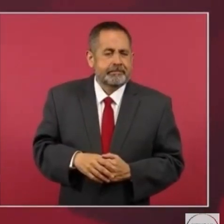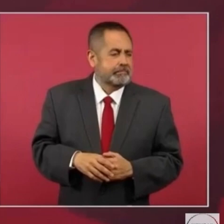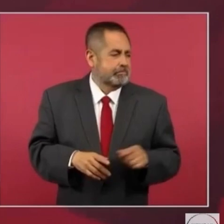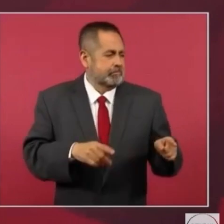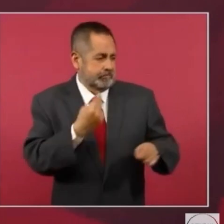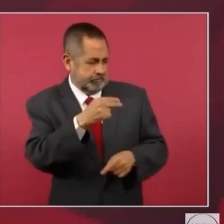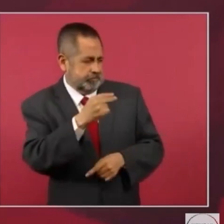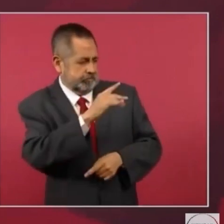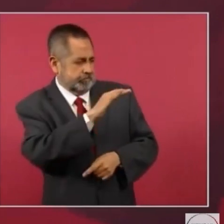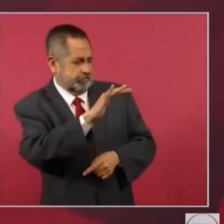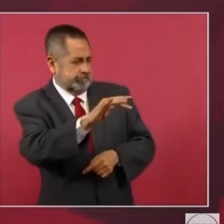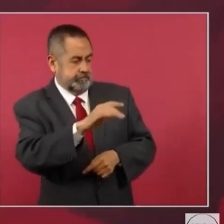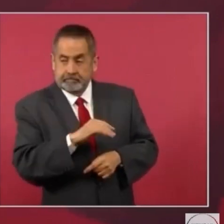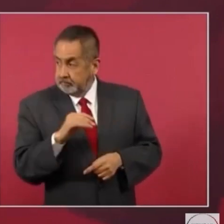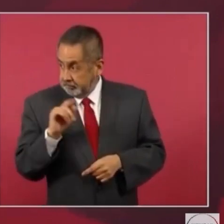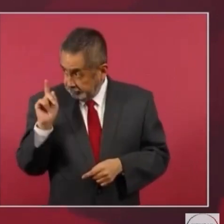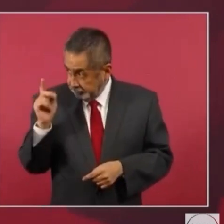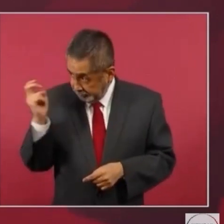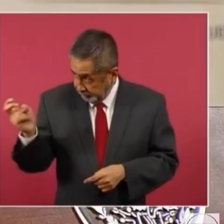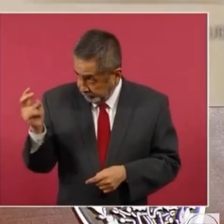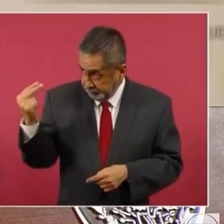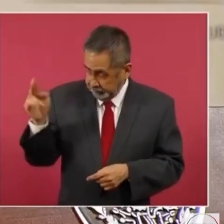fulano de tal.